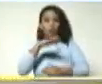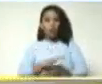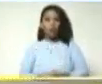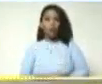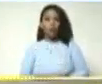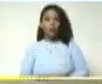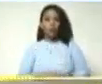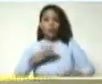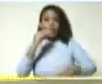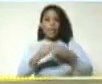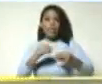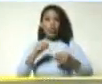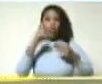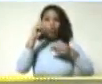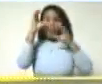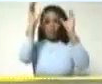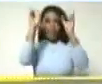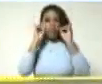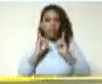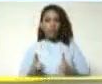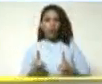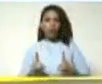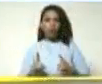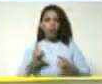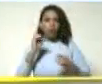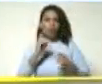tomó una decisión migrar